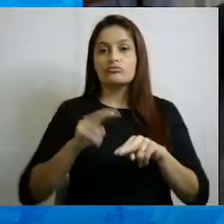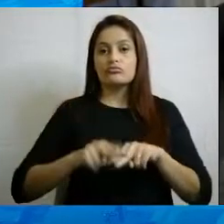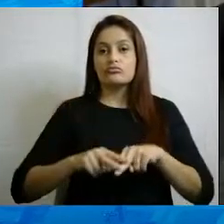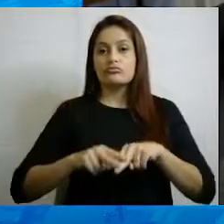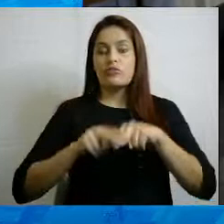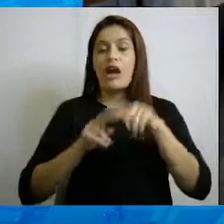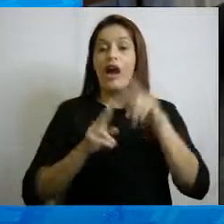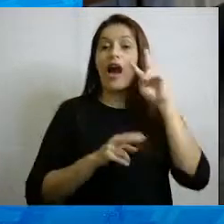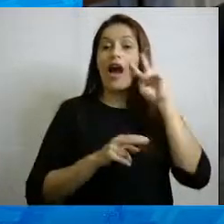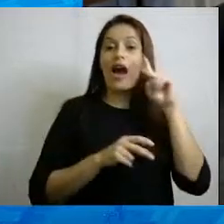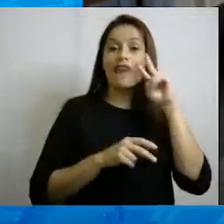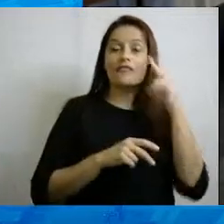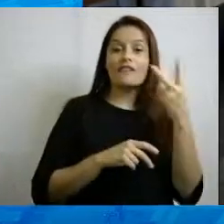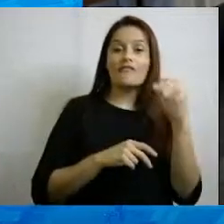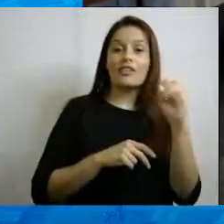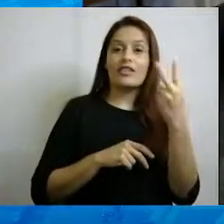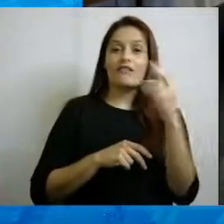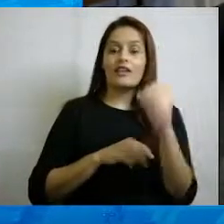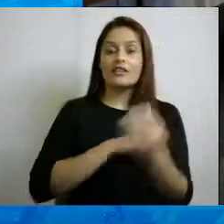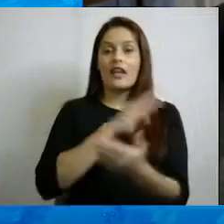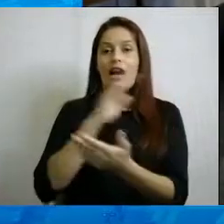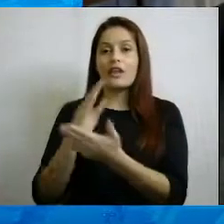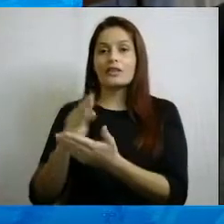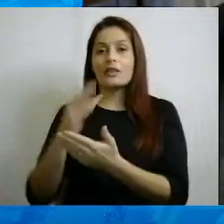desde abril 2020 a marzo